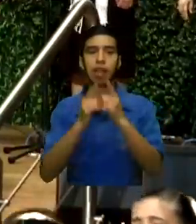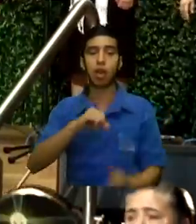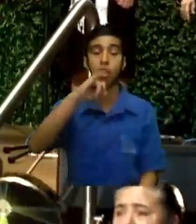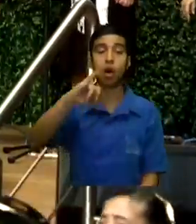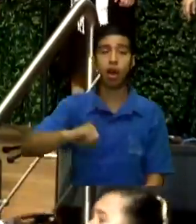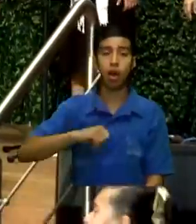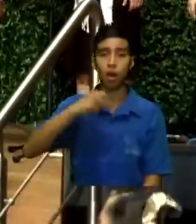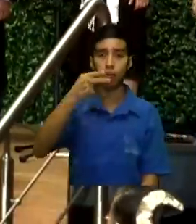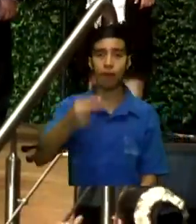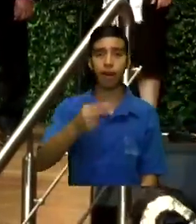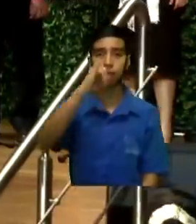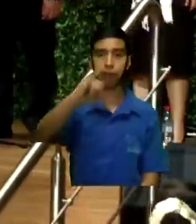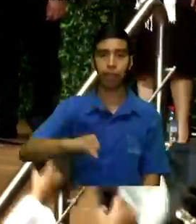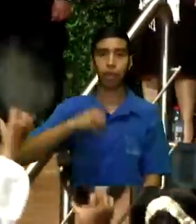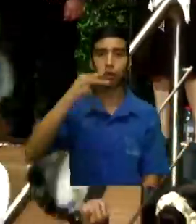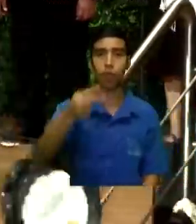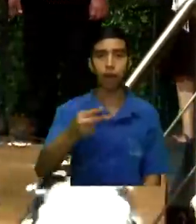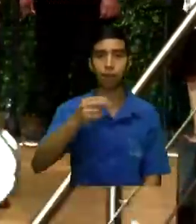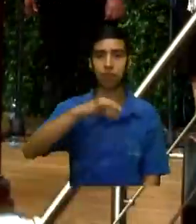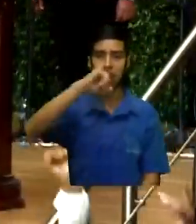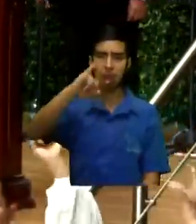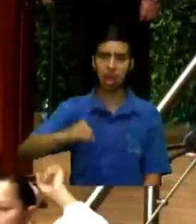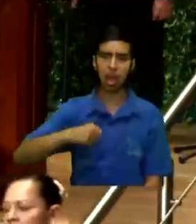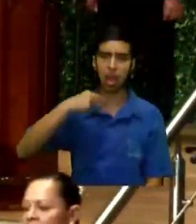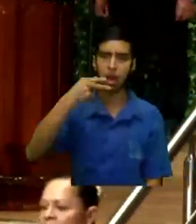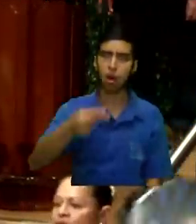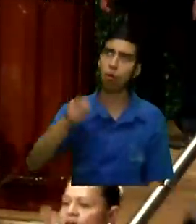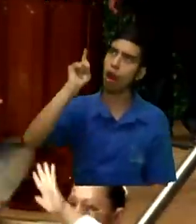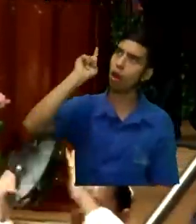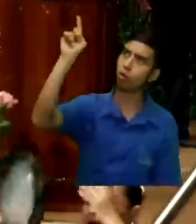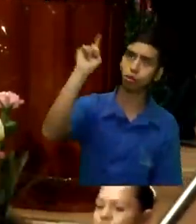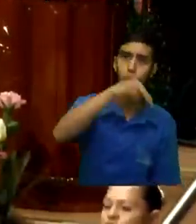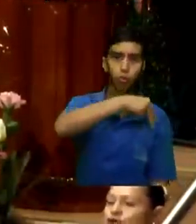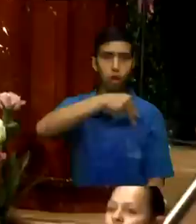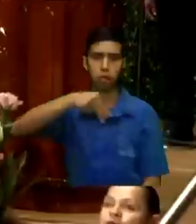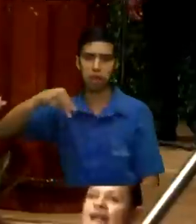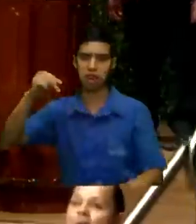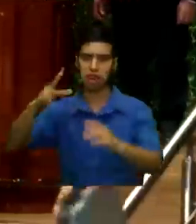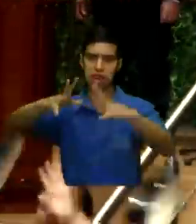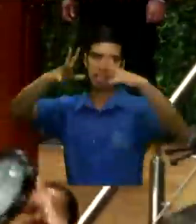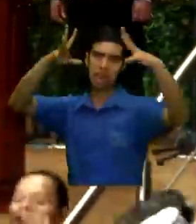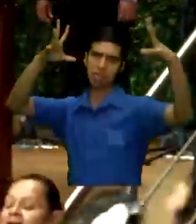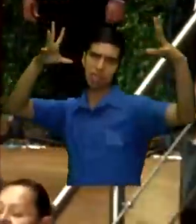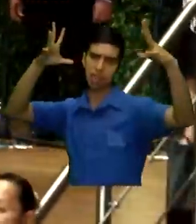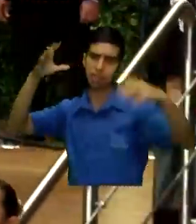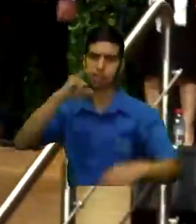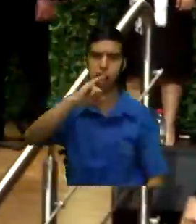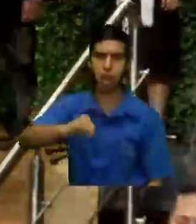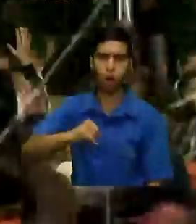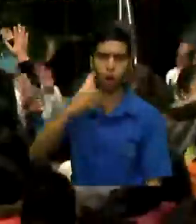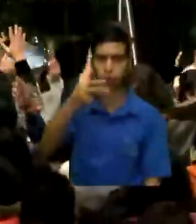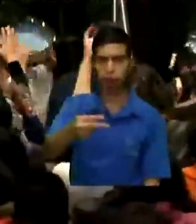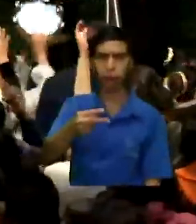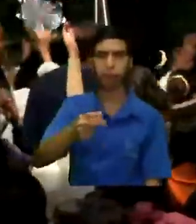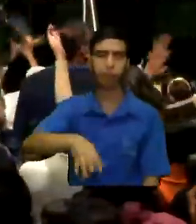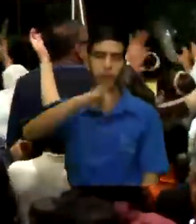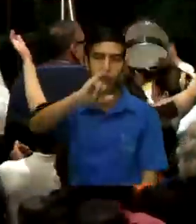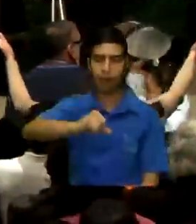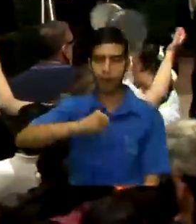eternidad. Jehová, Jehová, Jehová, tu trono inamovible es